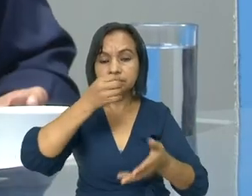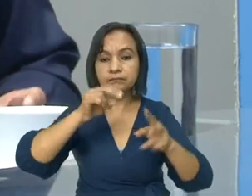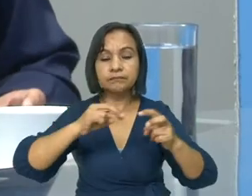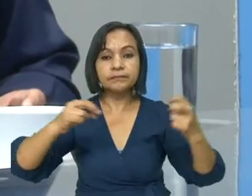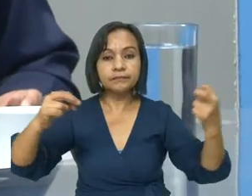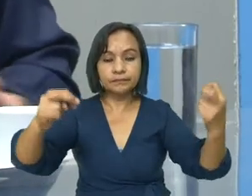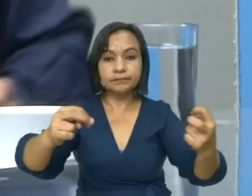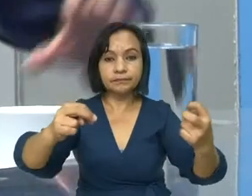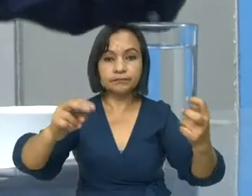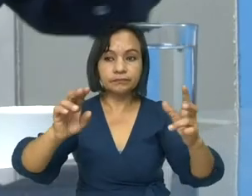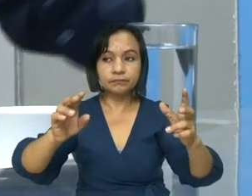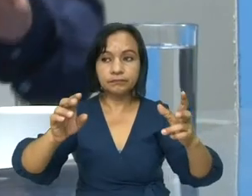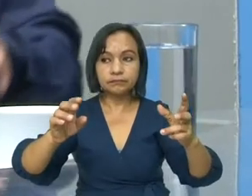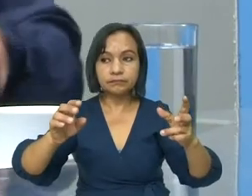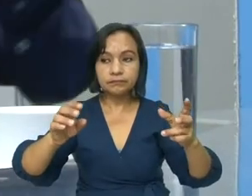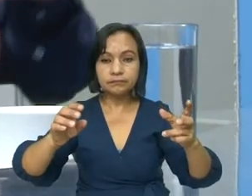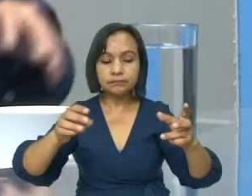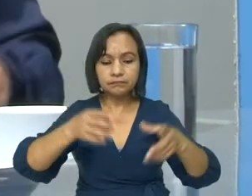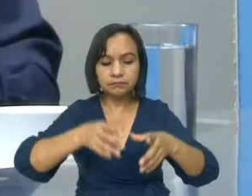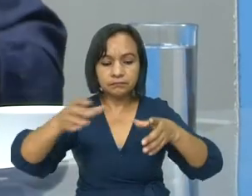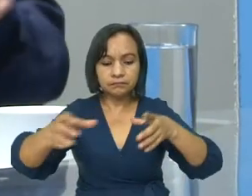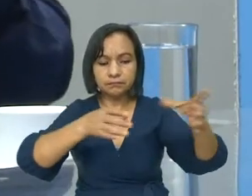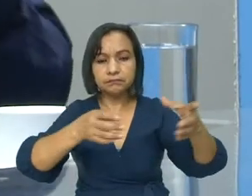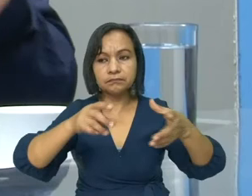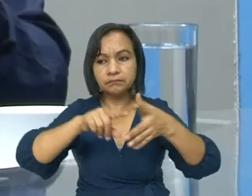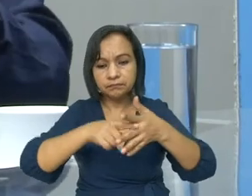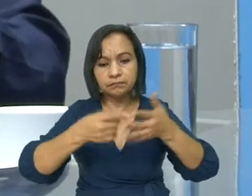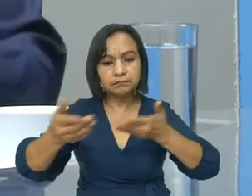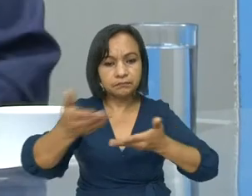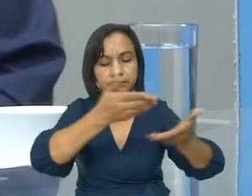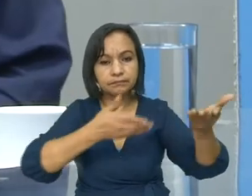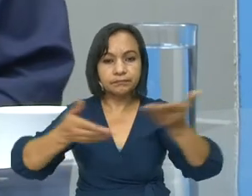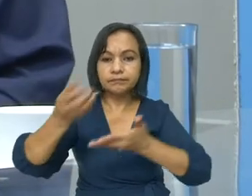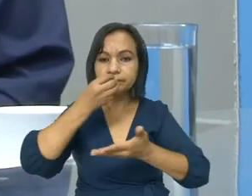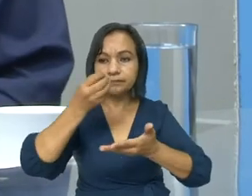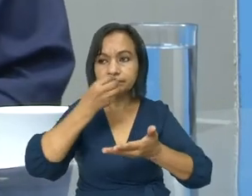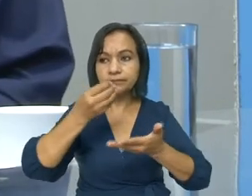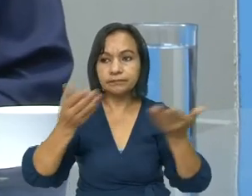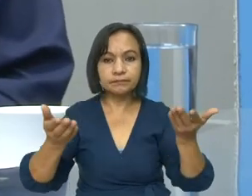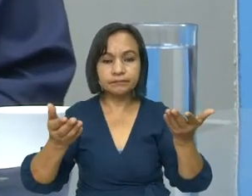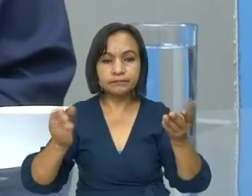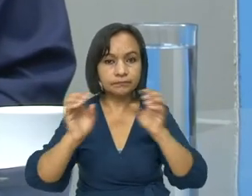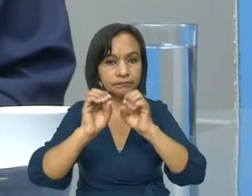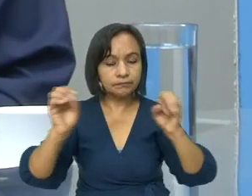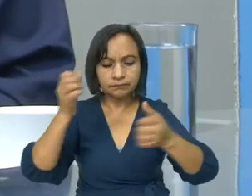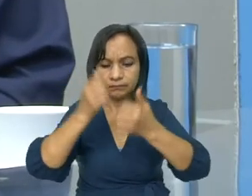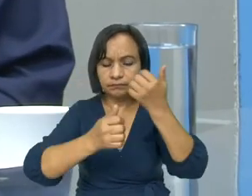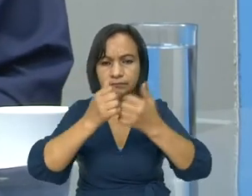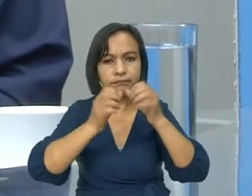en el ranchito, sacan sus maletas y comienzan a distribuirse la comida. No hay ningún